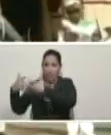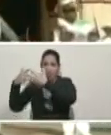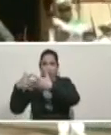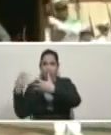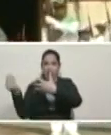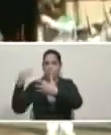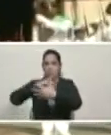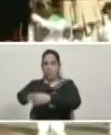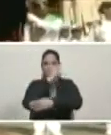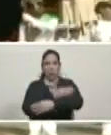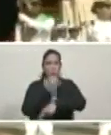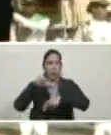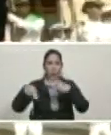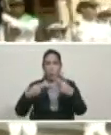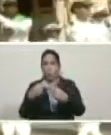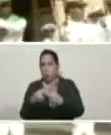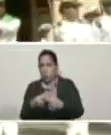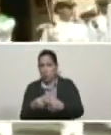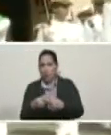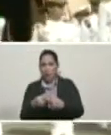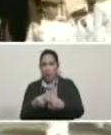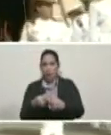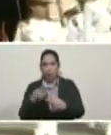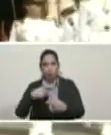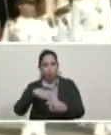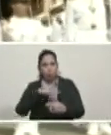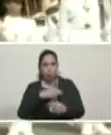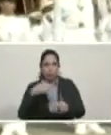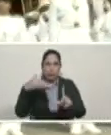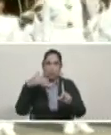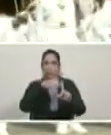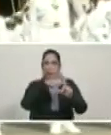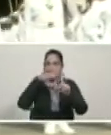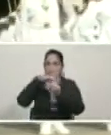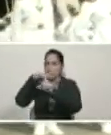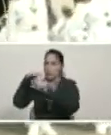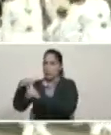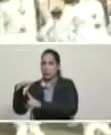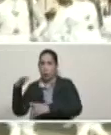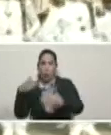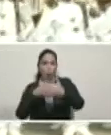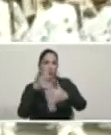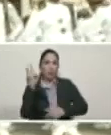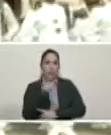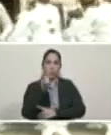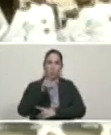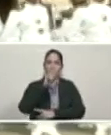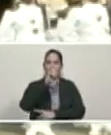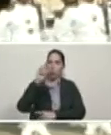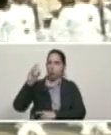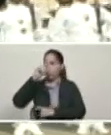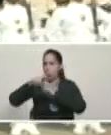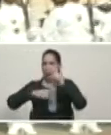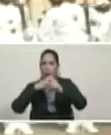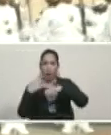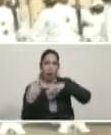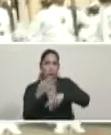que jamás haya embestido contra Venezuela en 200 años de república.